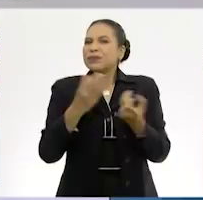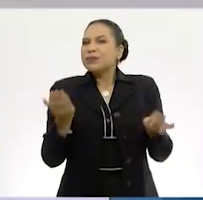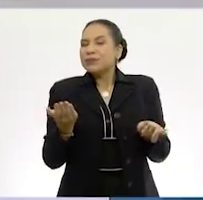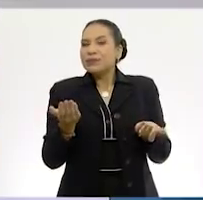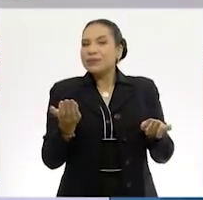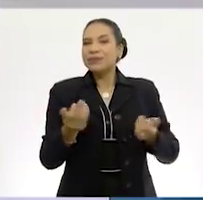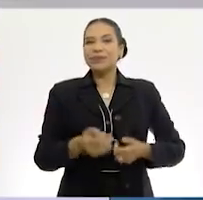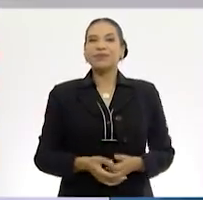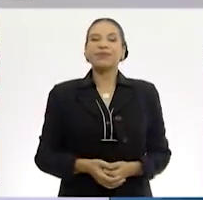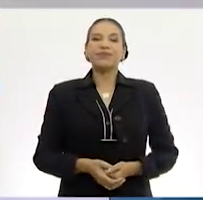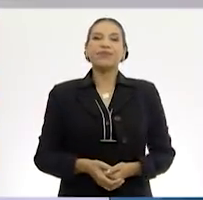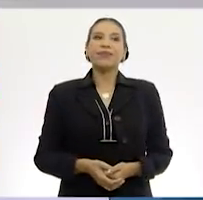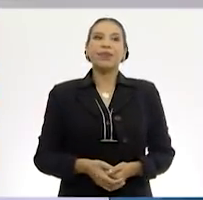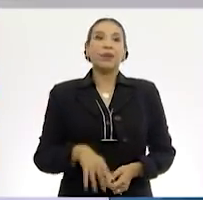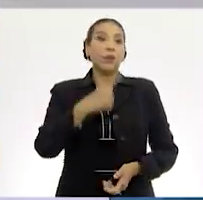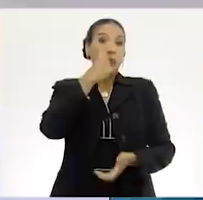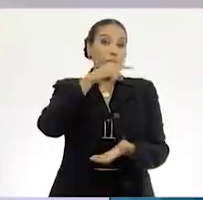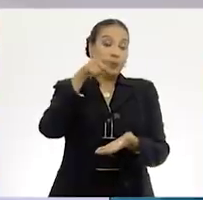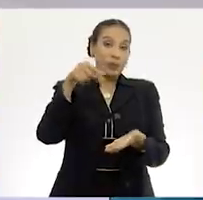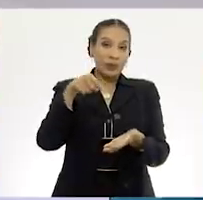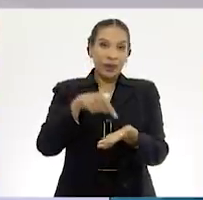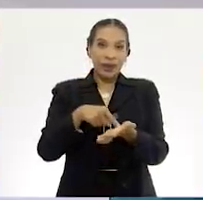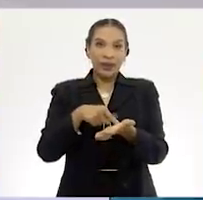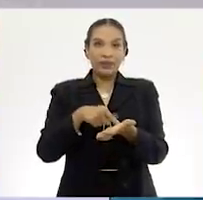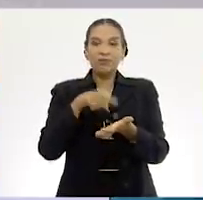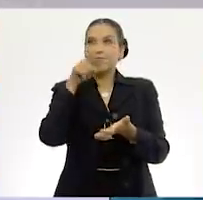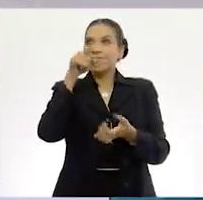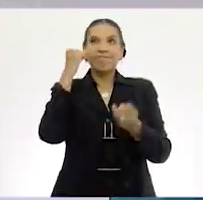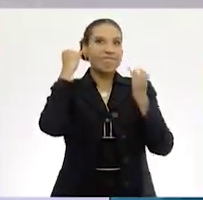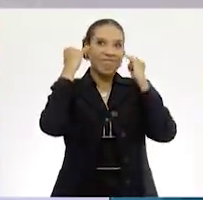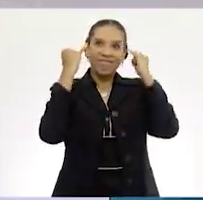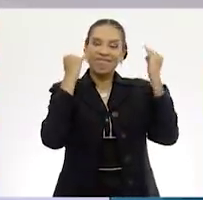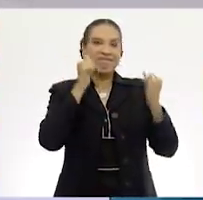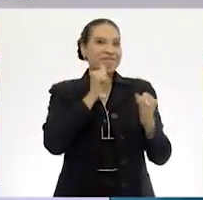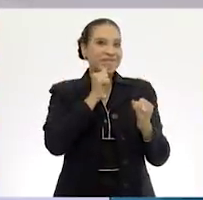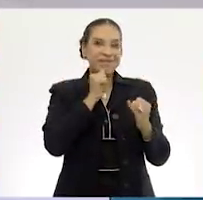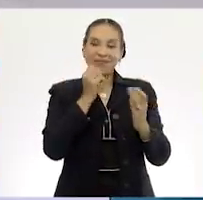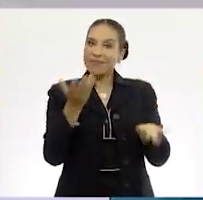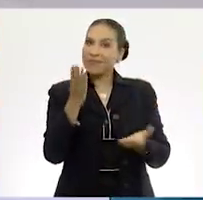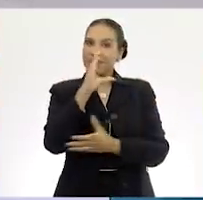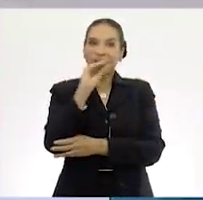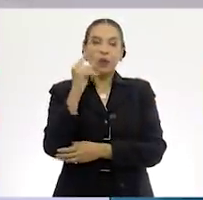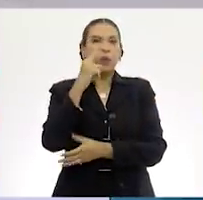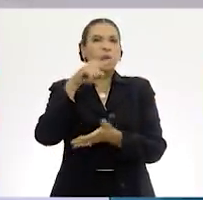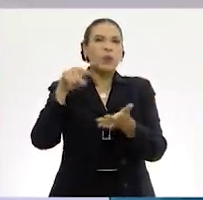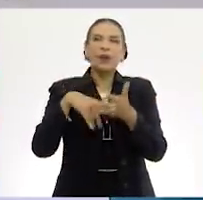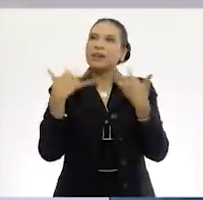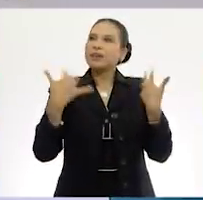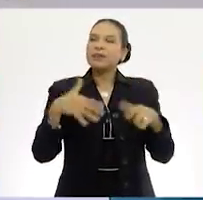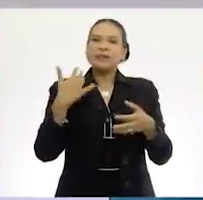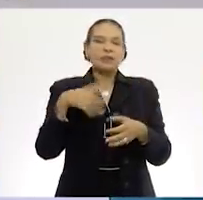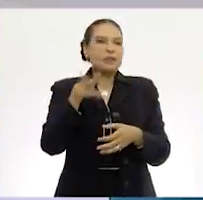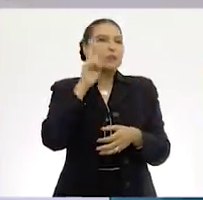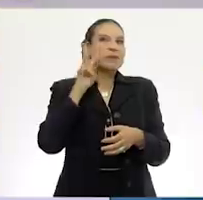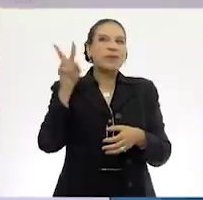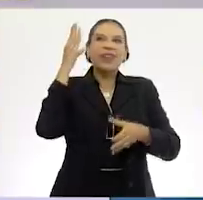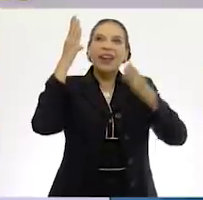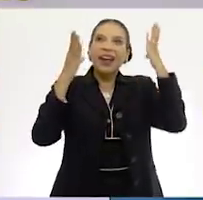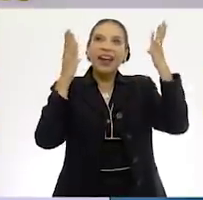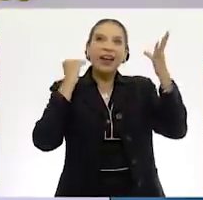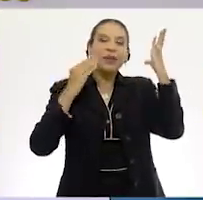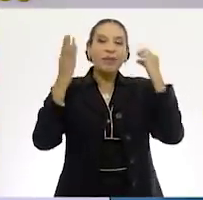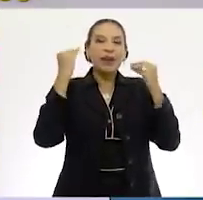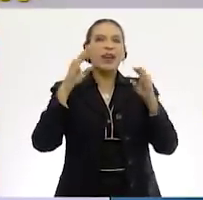Pues, a un lugar que ni te imaginas, Tony. Es un lugar misterioso en el que podremos aprender sobre